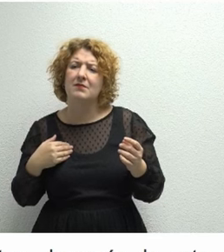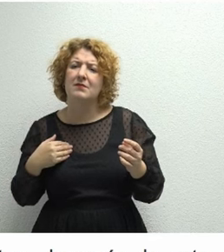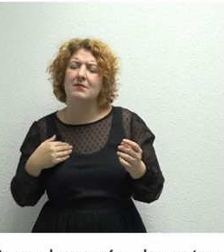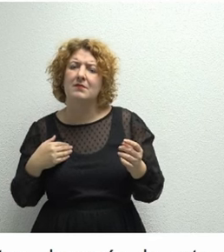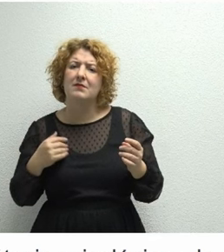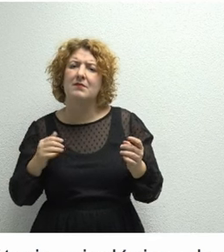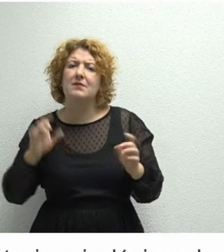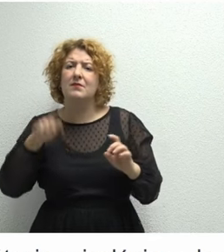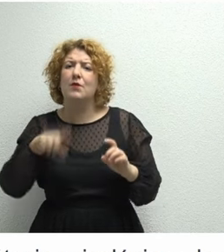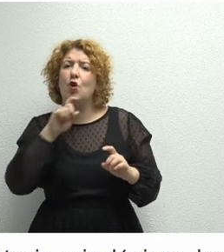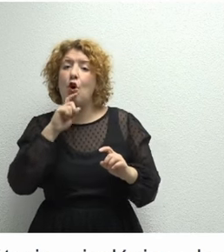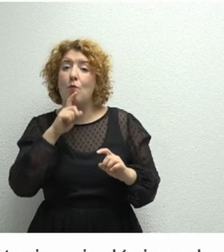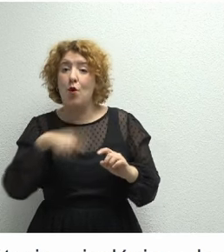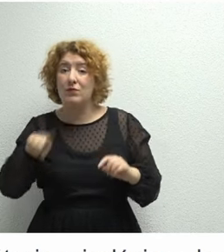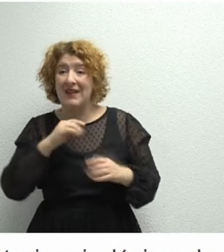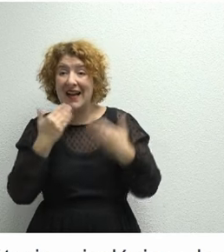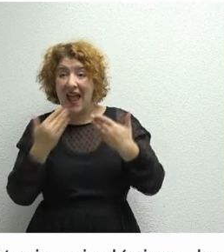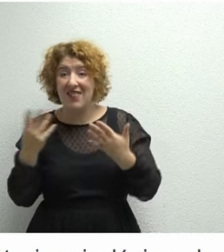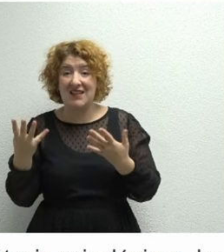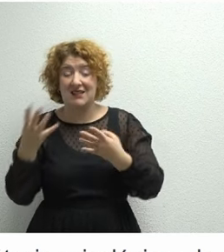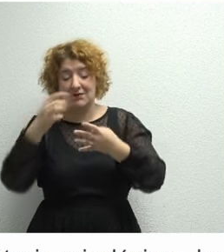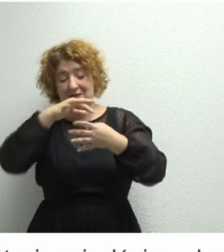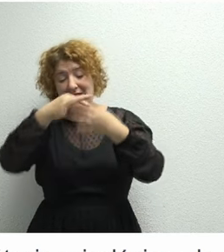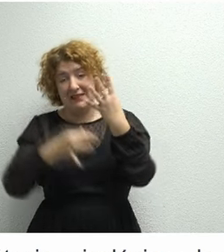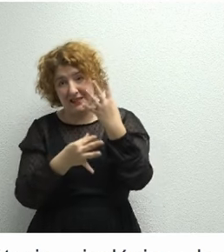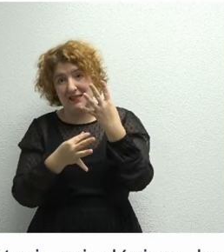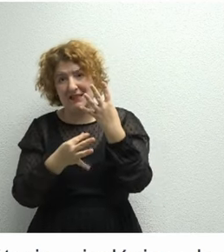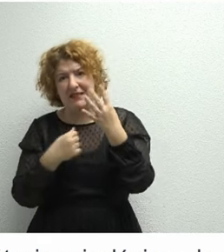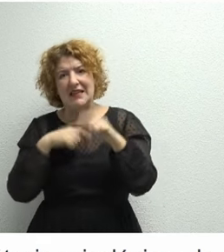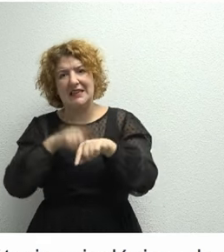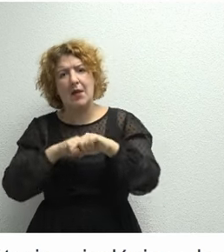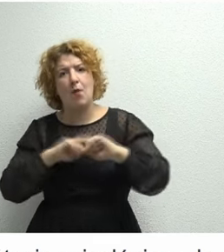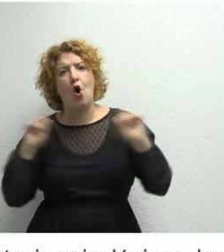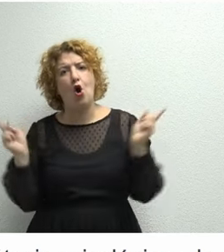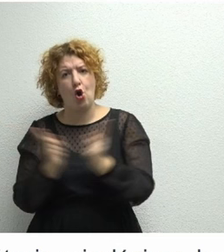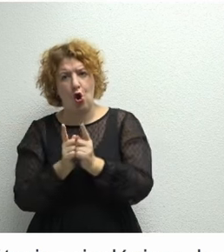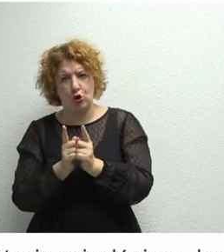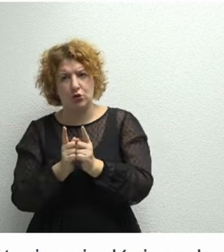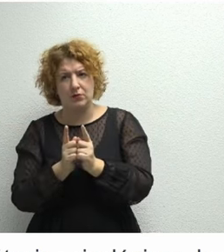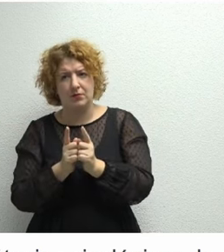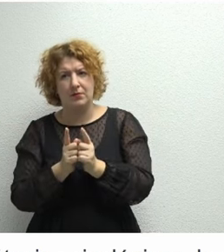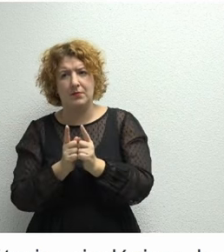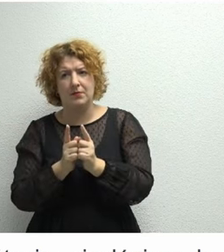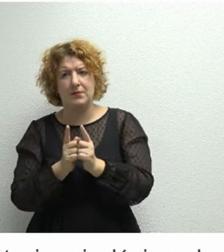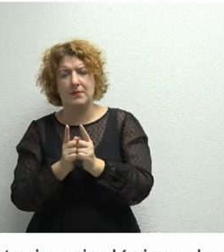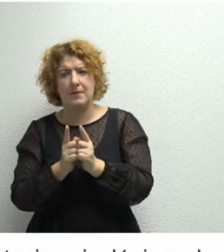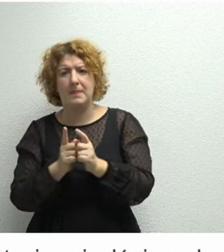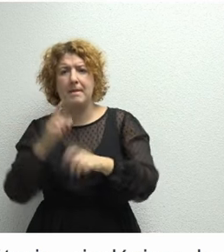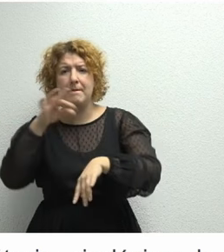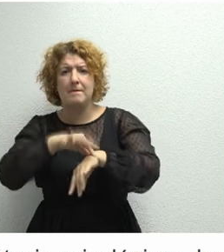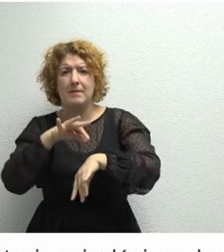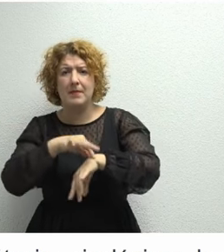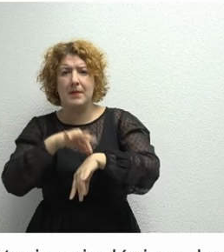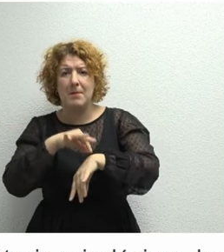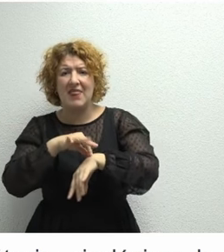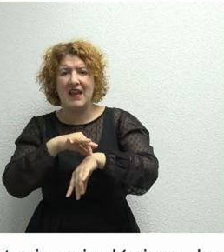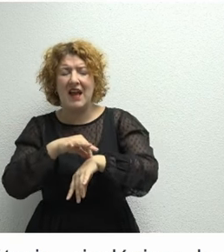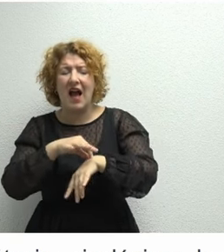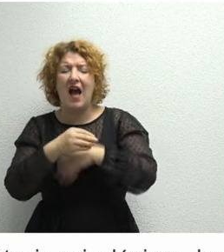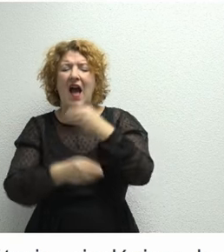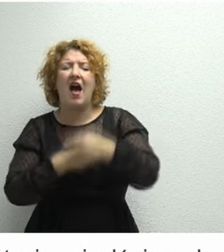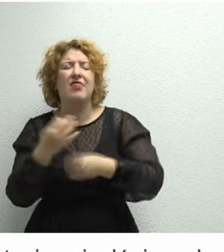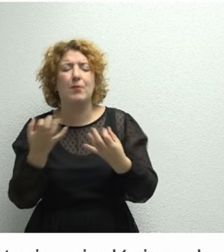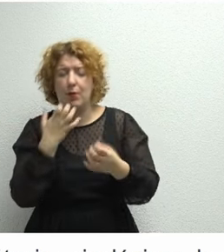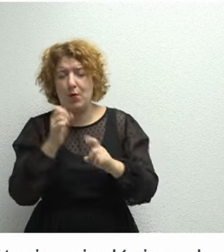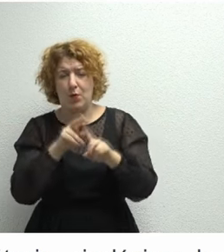acelera o acorta eh algunos tiempos la hipótesis médica eh constancia en nuestro caso se encarga